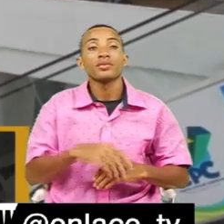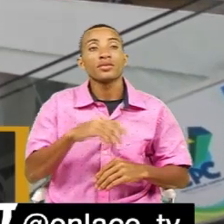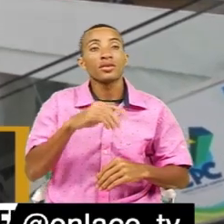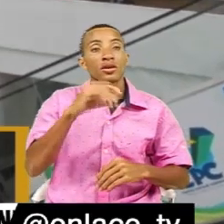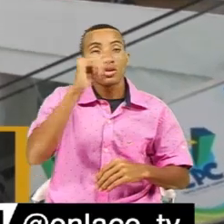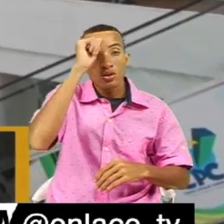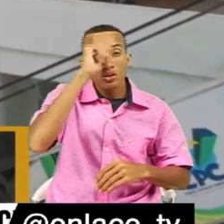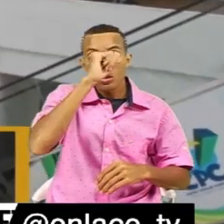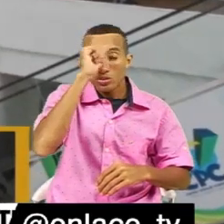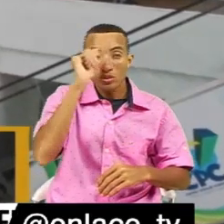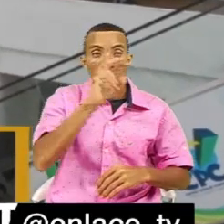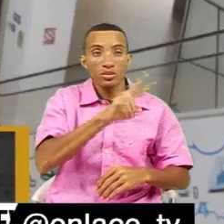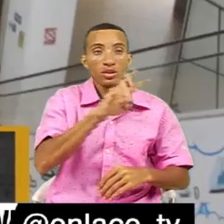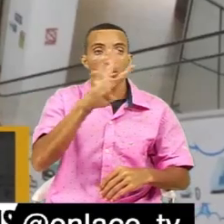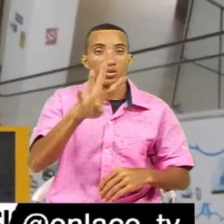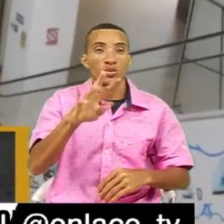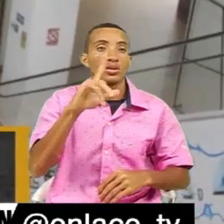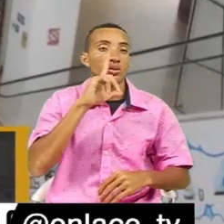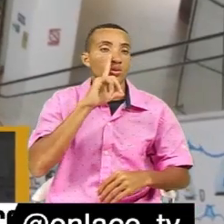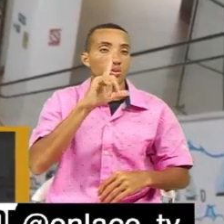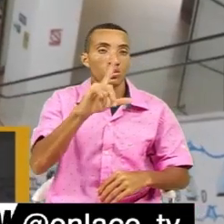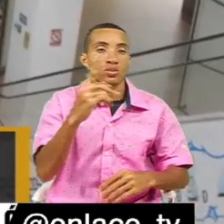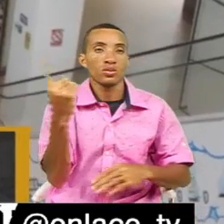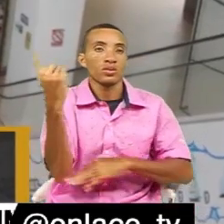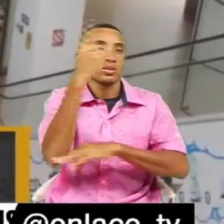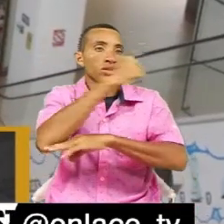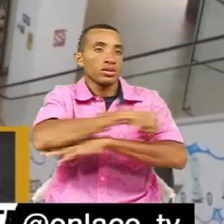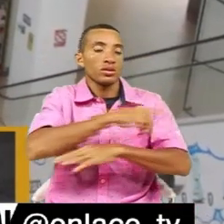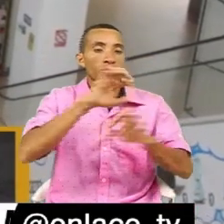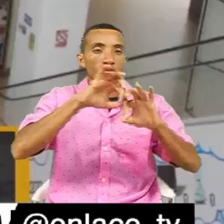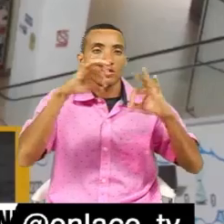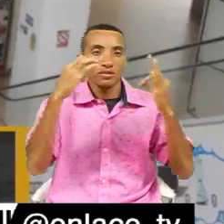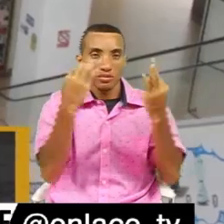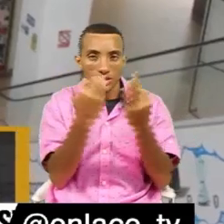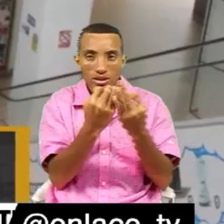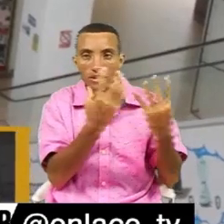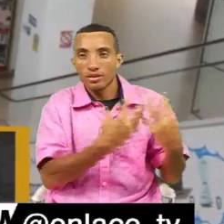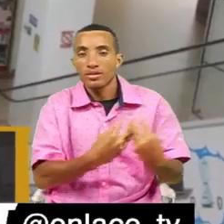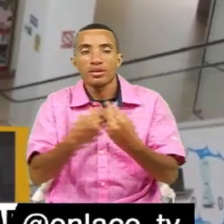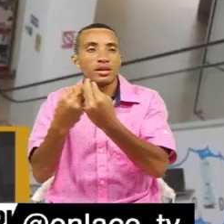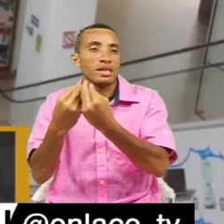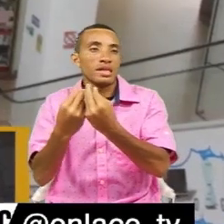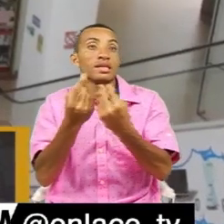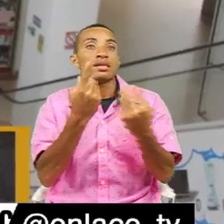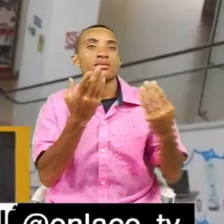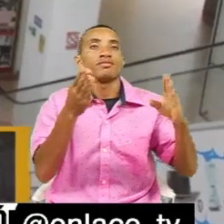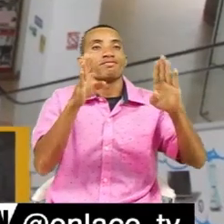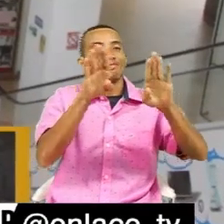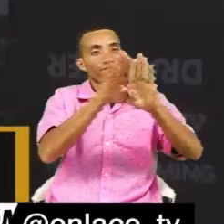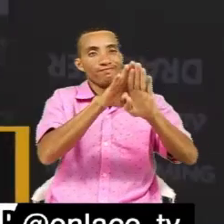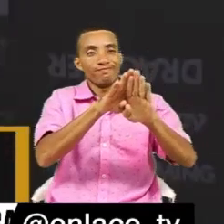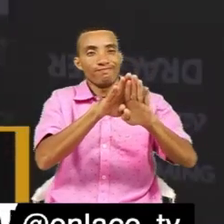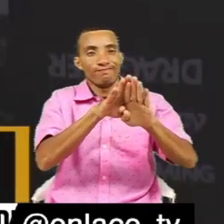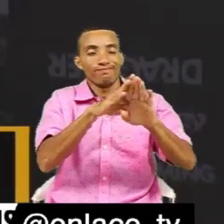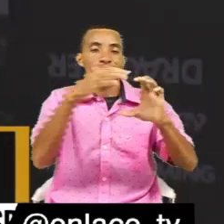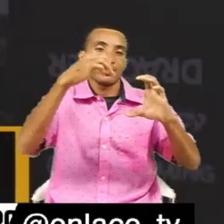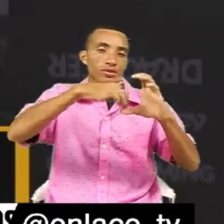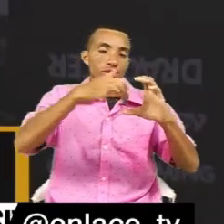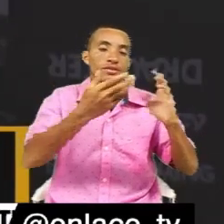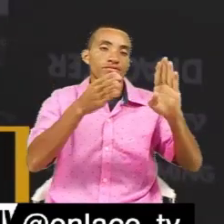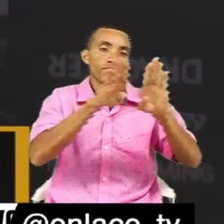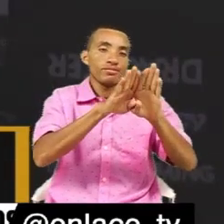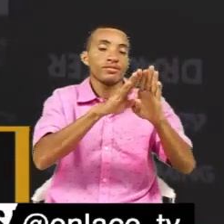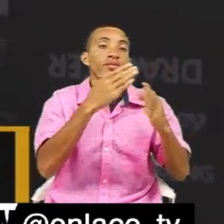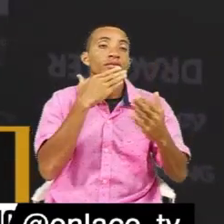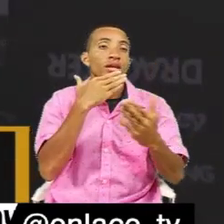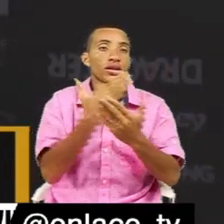de julio con el Día de la Familia CPC, por ello ese día no se abrirá al público. Nosotros, gracias al señor alcalde, el